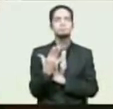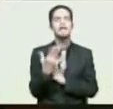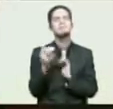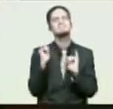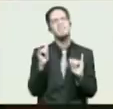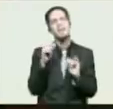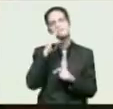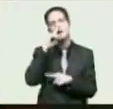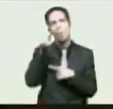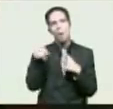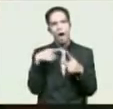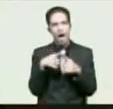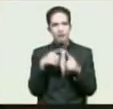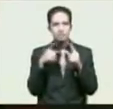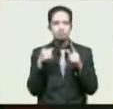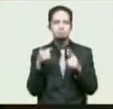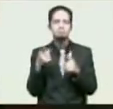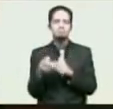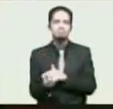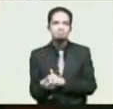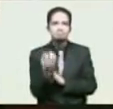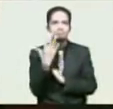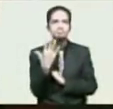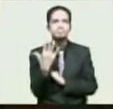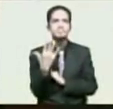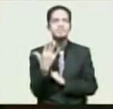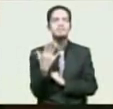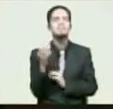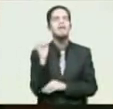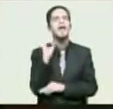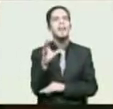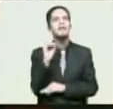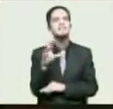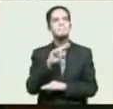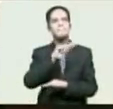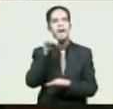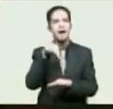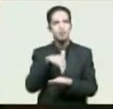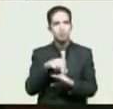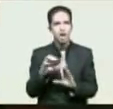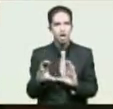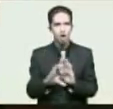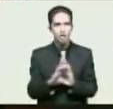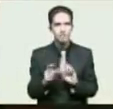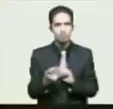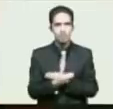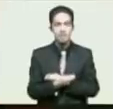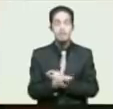el primer año de la instalación de la Asamblea Nacional Constituyente, pero